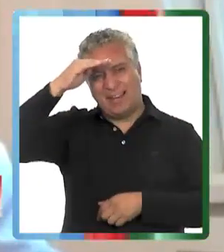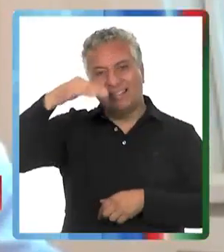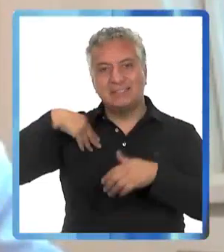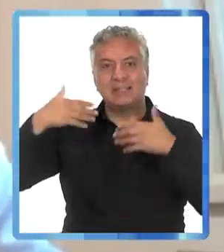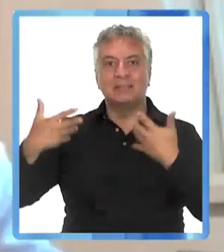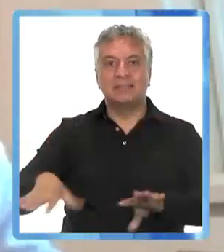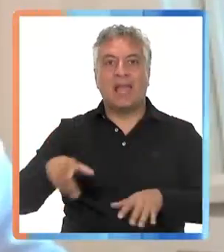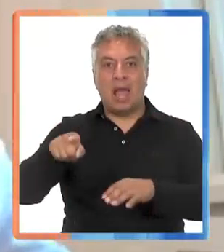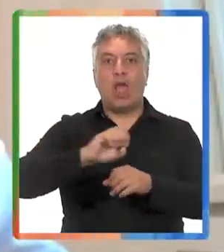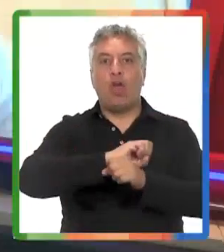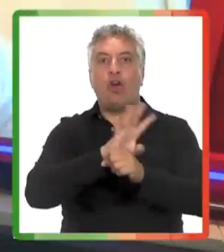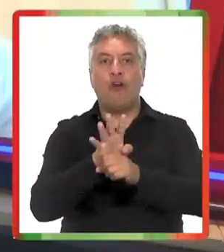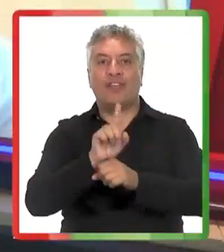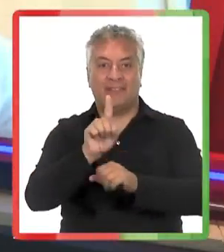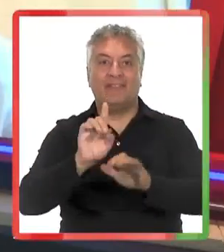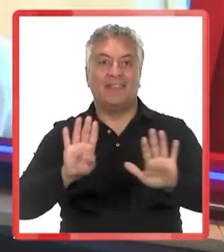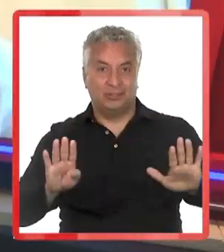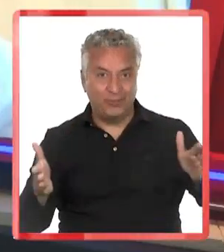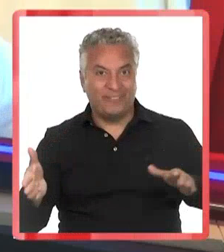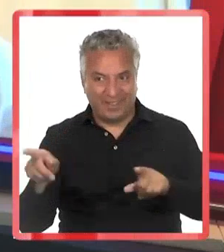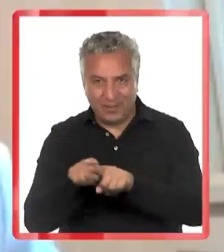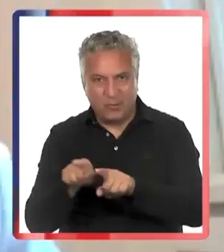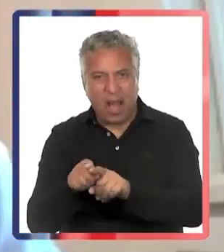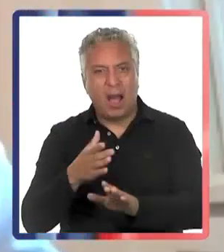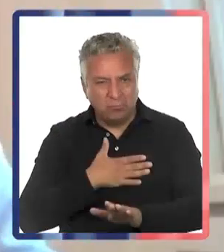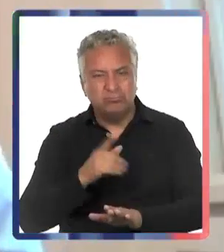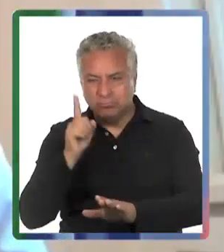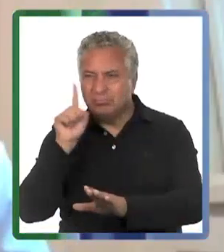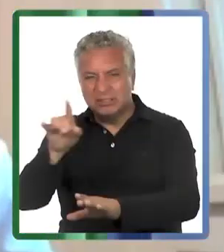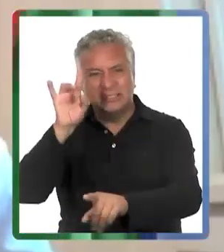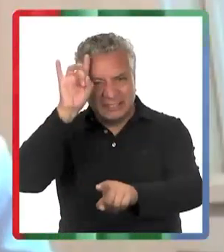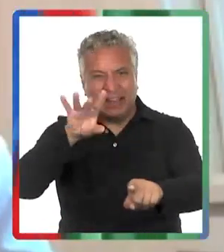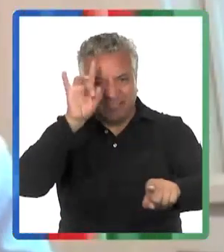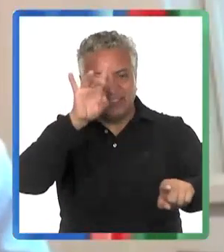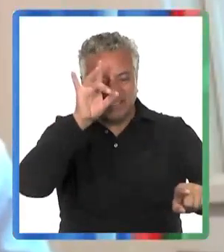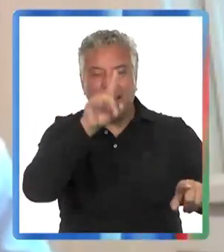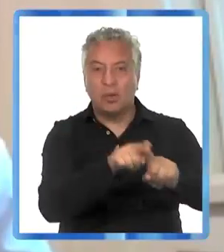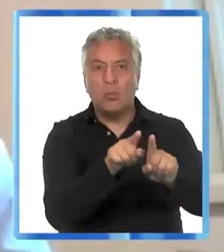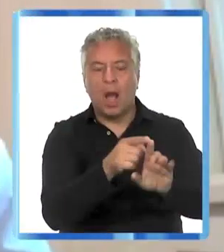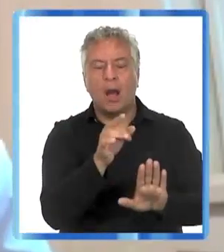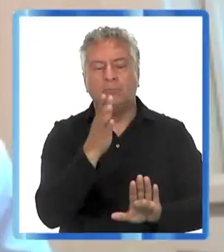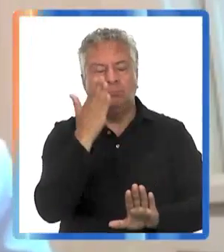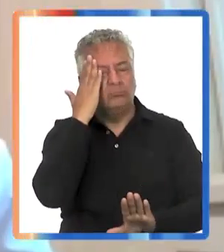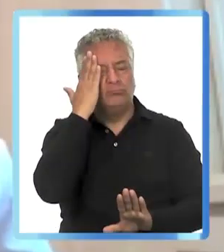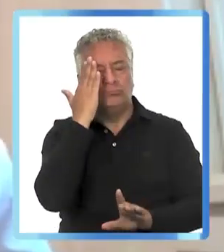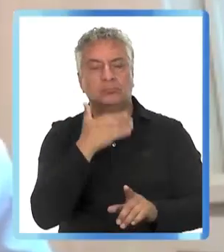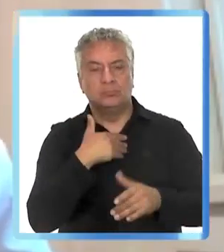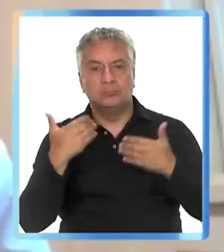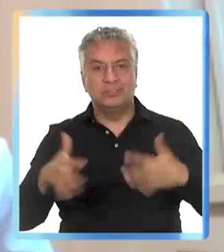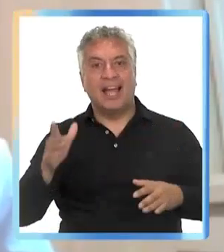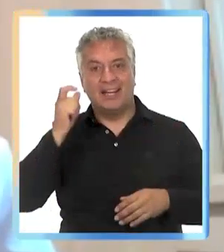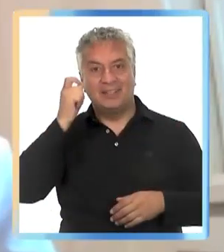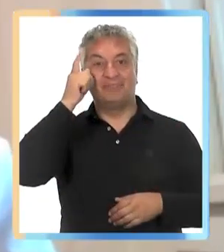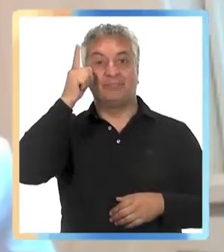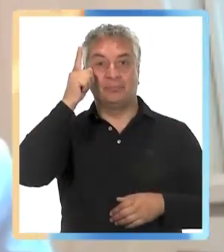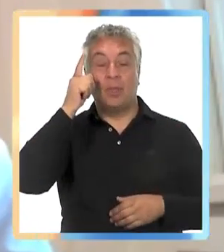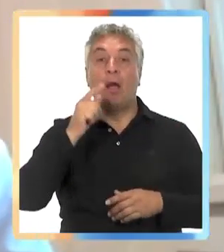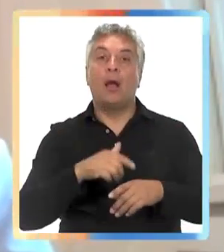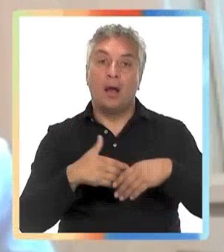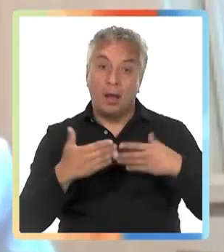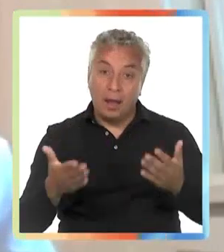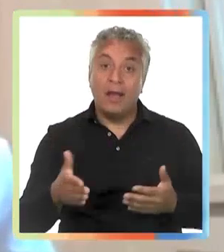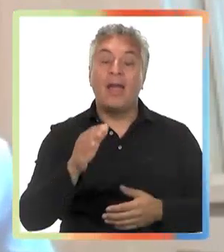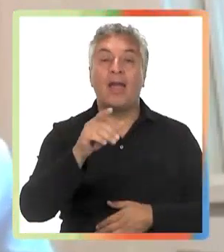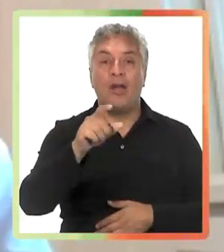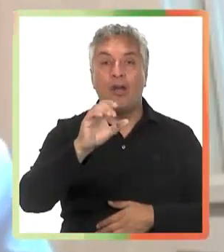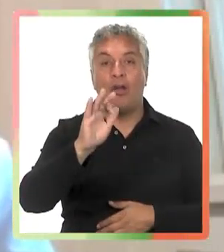con el COVID-19. Así que muchos equipos están preparados para ello, para enfrentarlo, si es que llegara a ocurrir, pero tiende a ser bastante